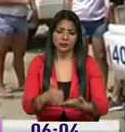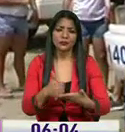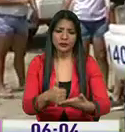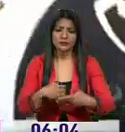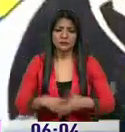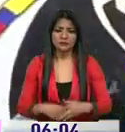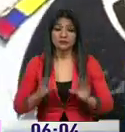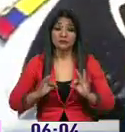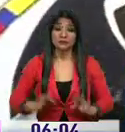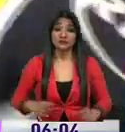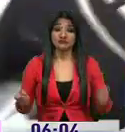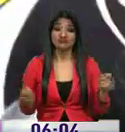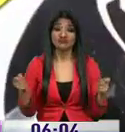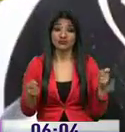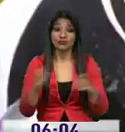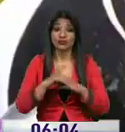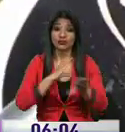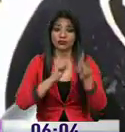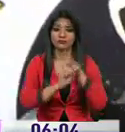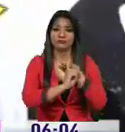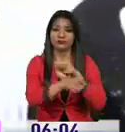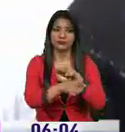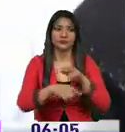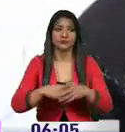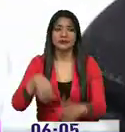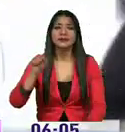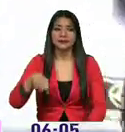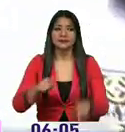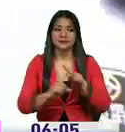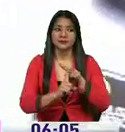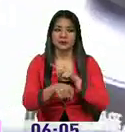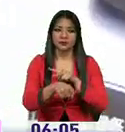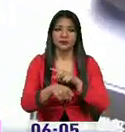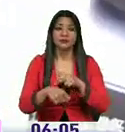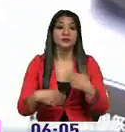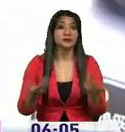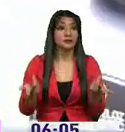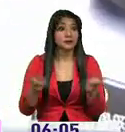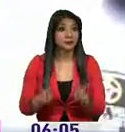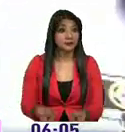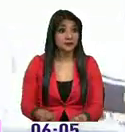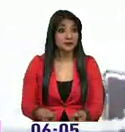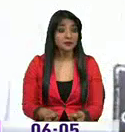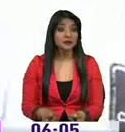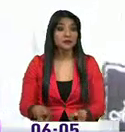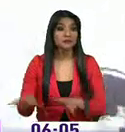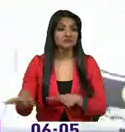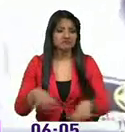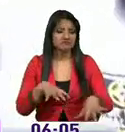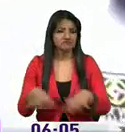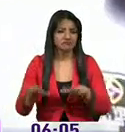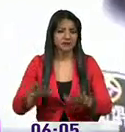fuga. Sabemos es que abandonó el lugar del accidente. Asimismo se procedió a coordinar